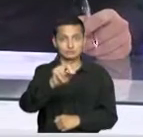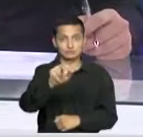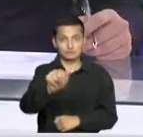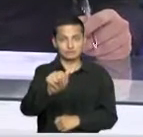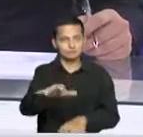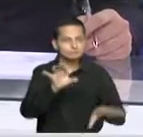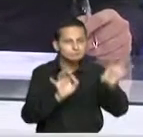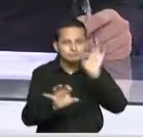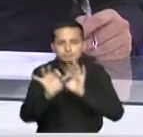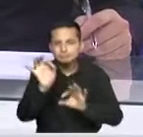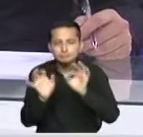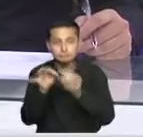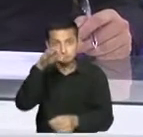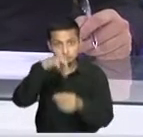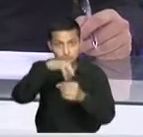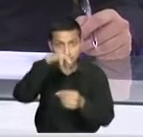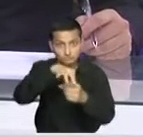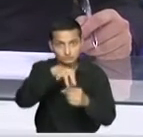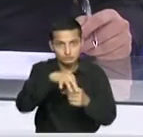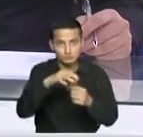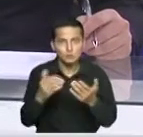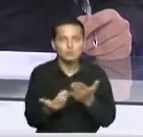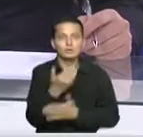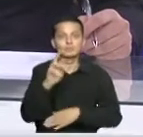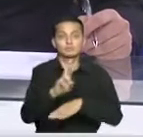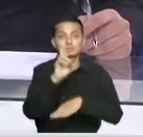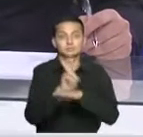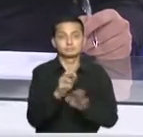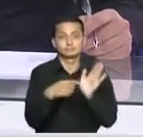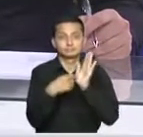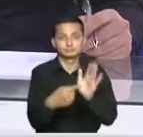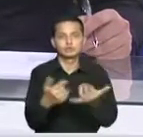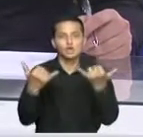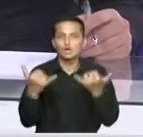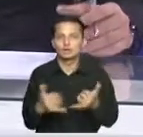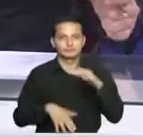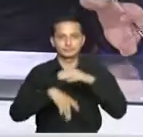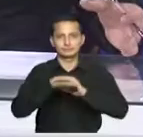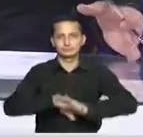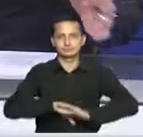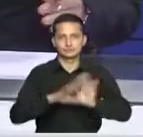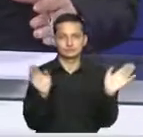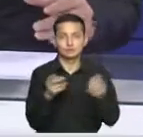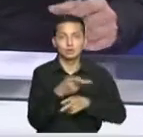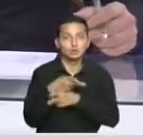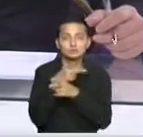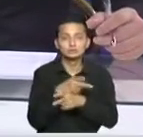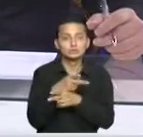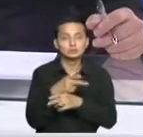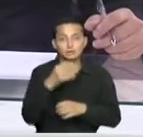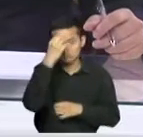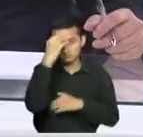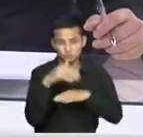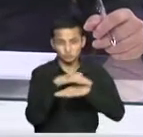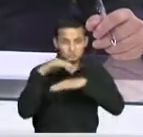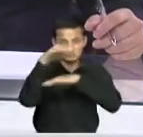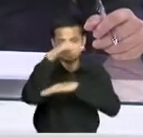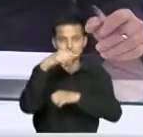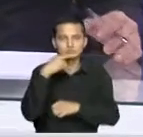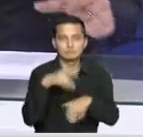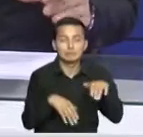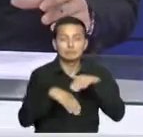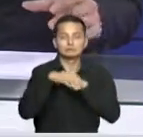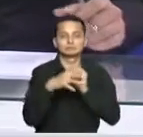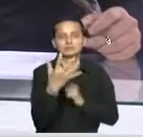proceso de consulta previa para designar su nuevo rector titular. El Consejo de Educación Superior, CES, estableció hasta el 15 de octubre como